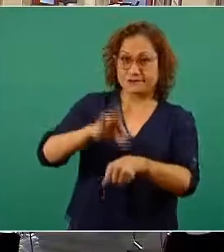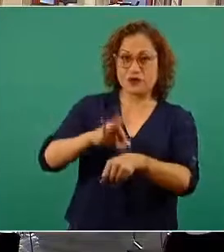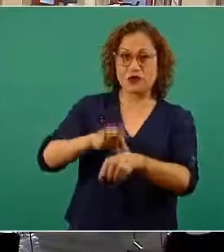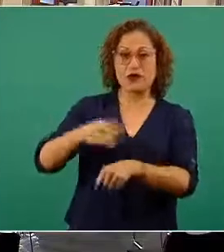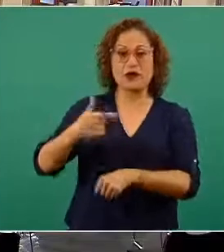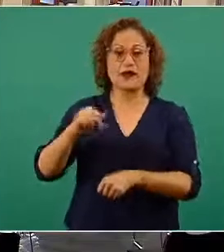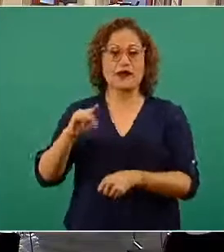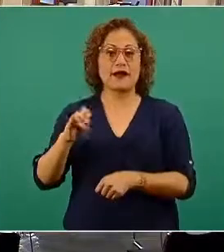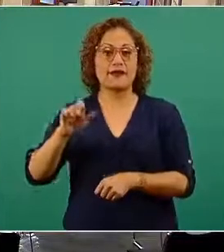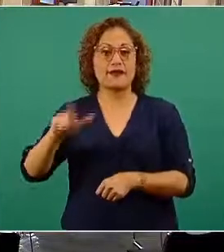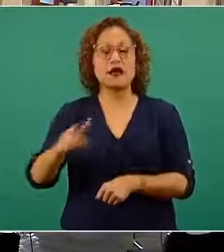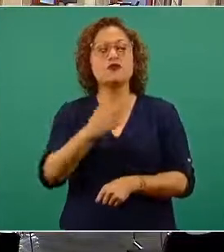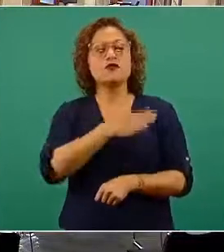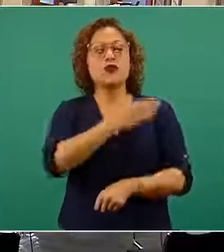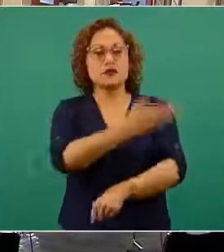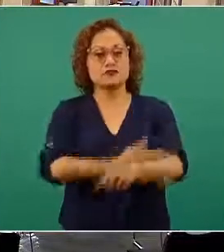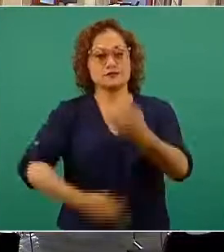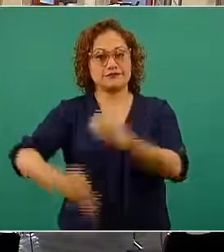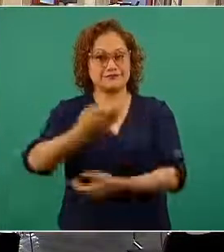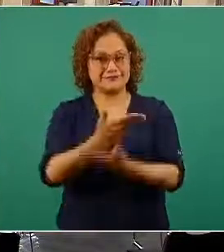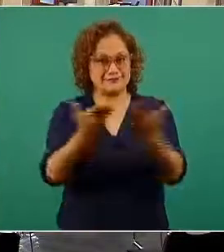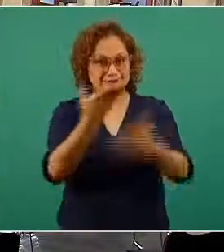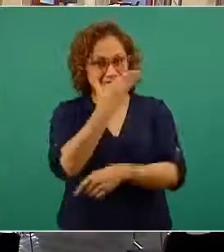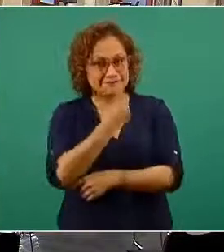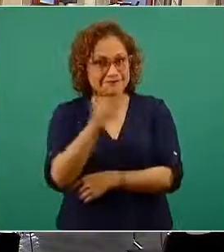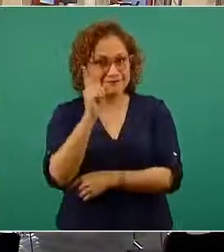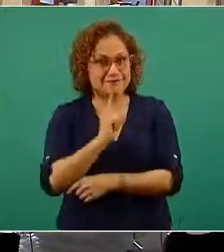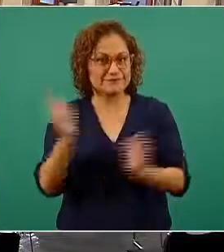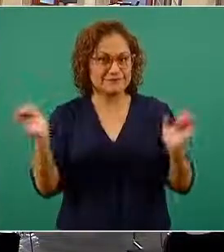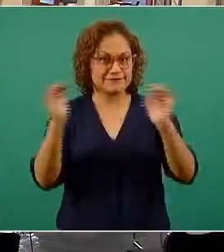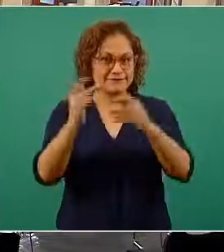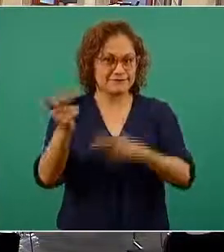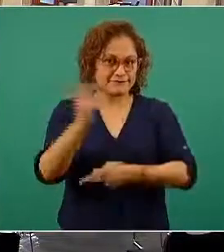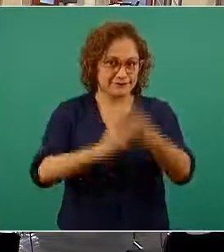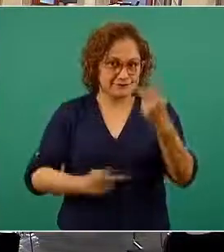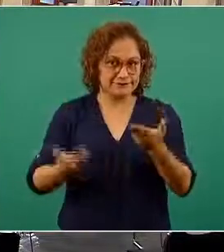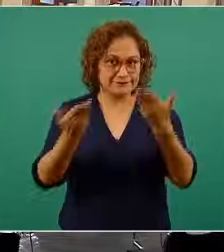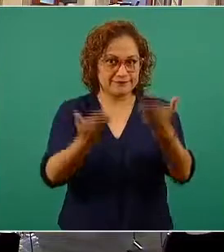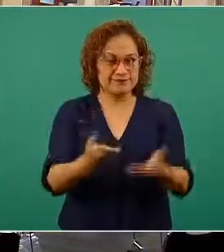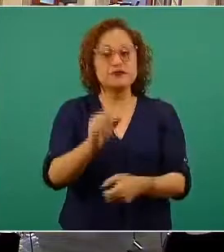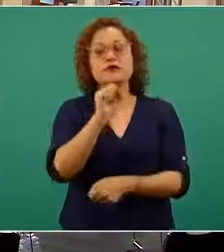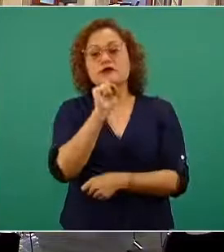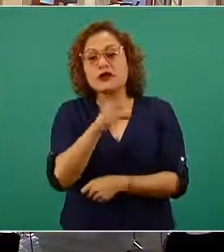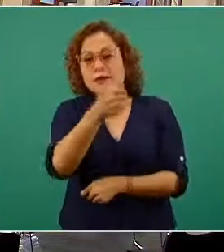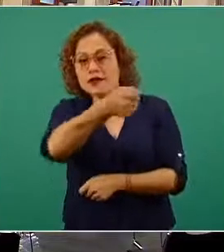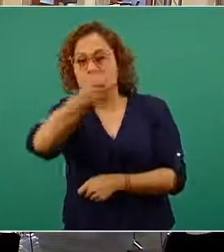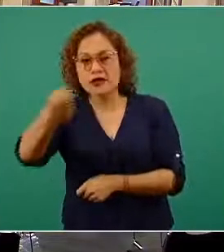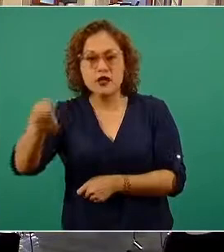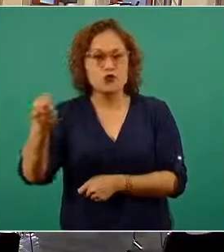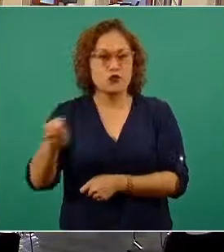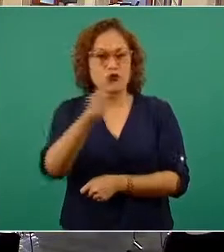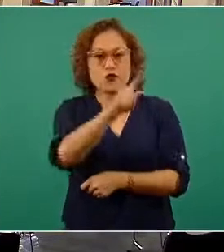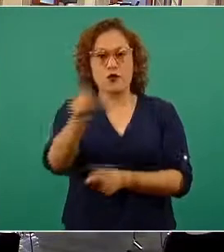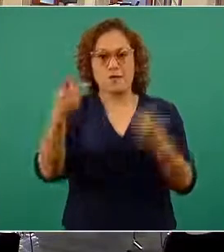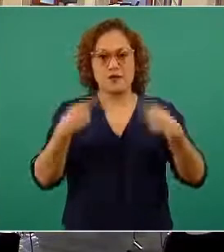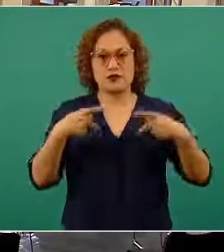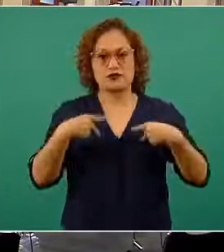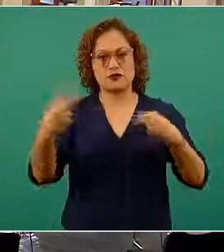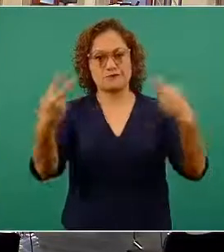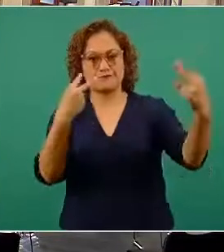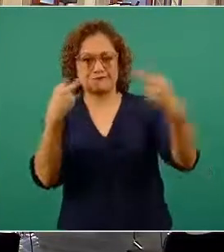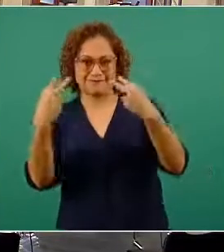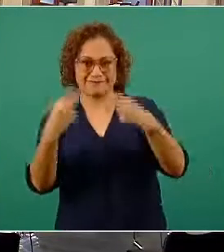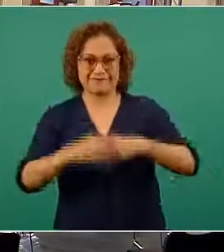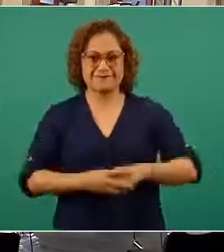a todas y todos los presentes y un saludo especial a todas las personas que sintonizan esta conferencia. Como bien